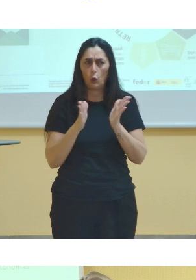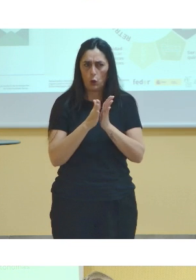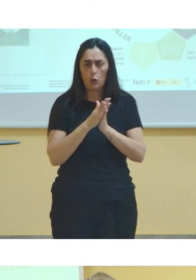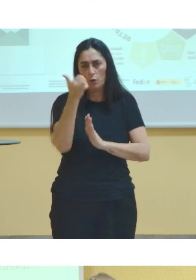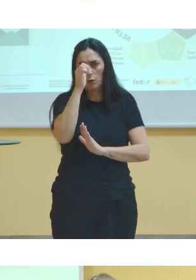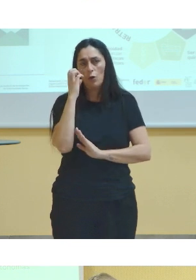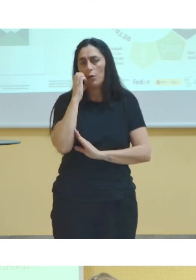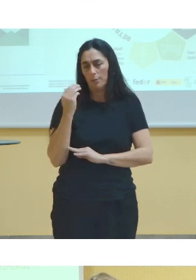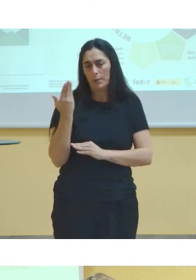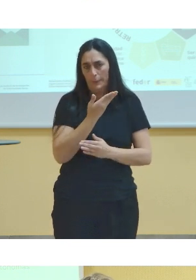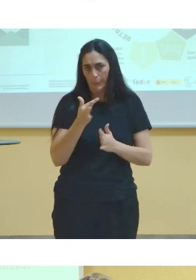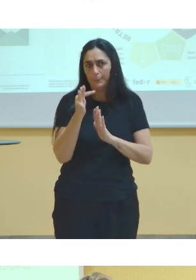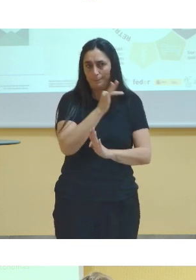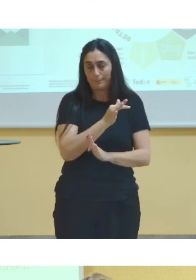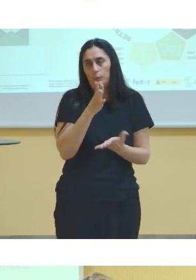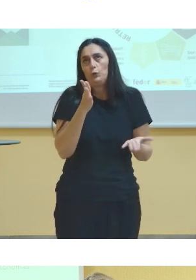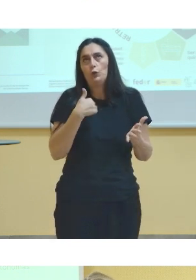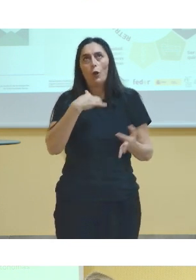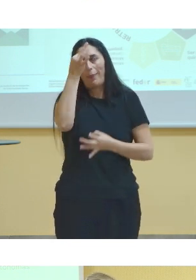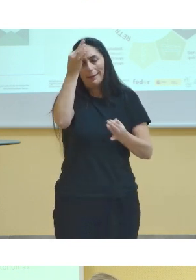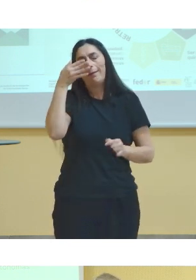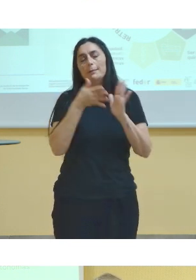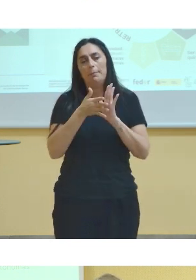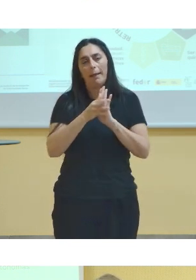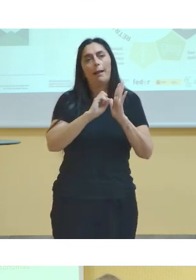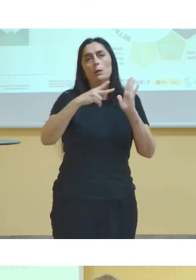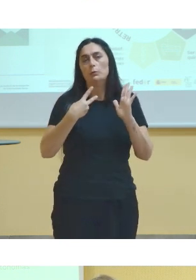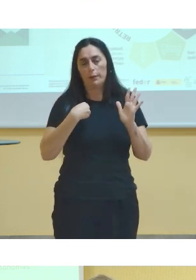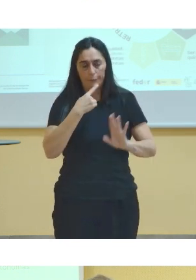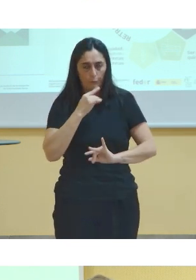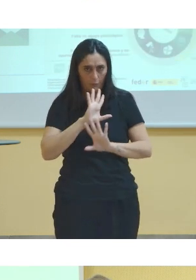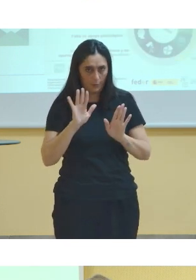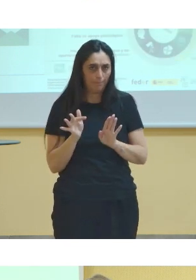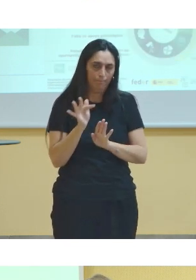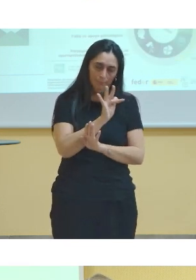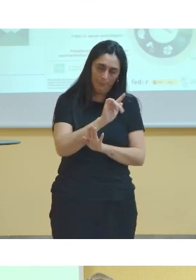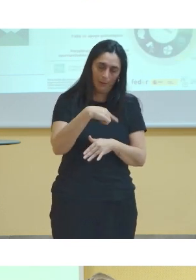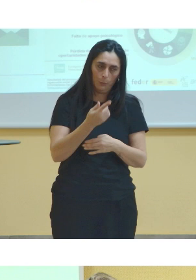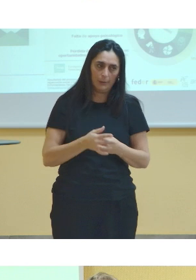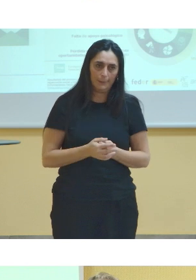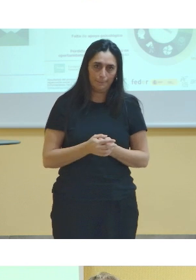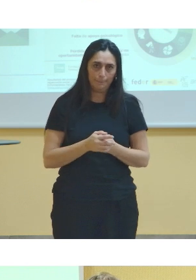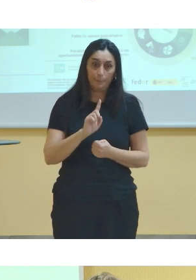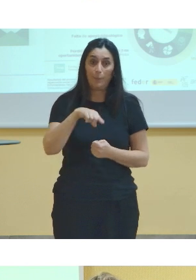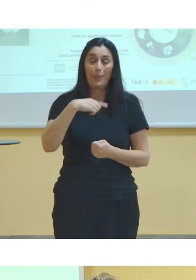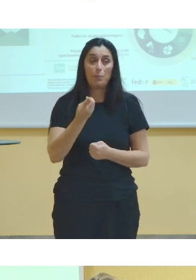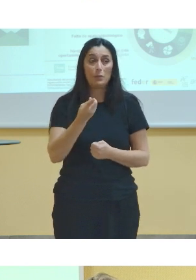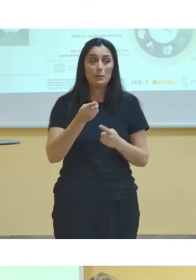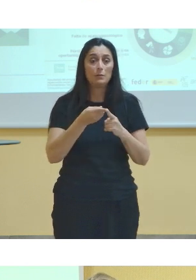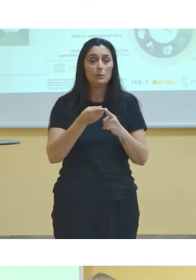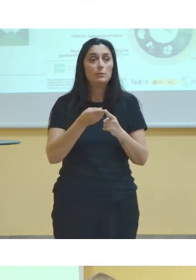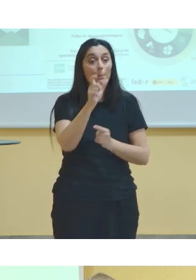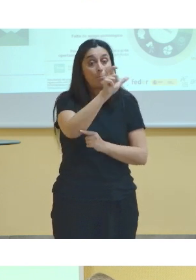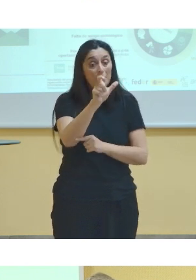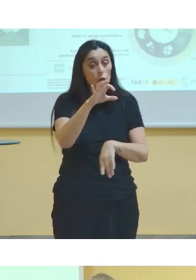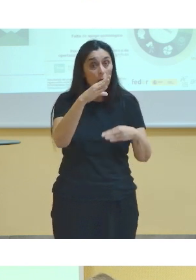Benito, por eso no entro en el detalle de cuál es el resultado concreto, y cuál ha sido el impacto en las